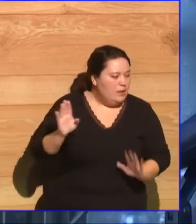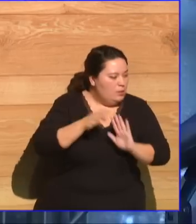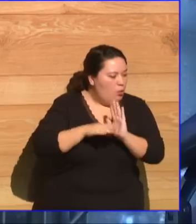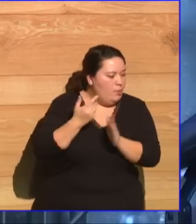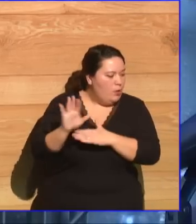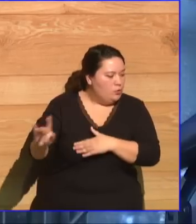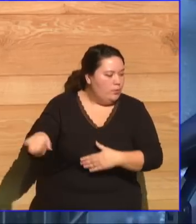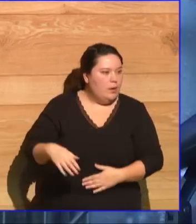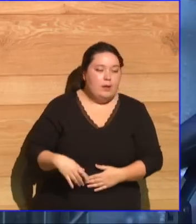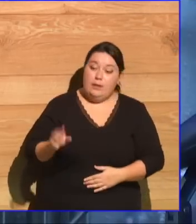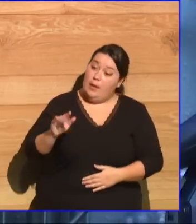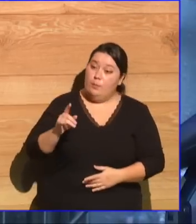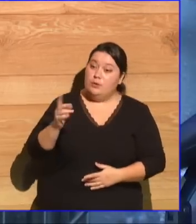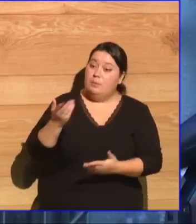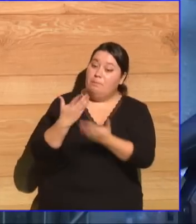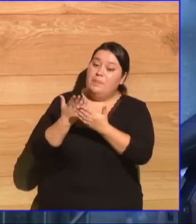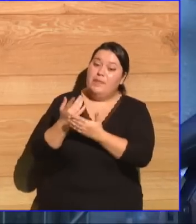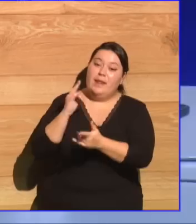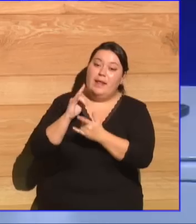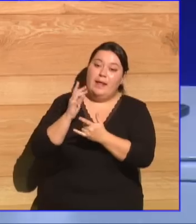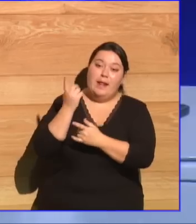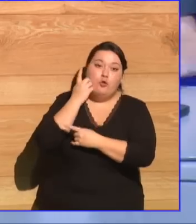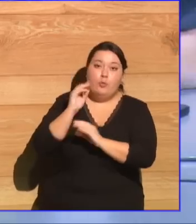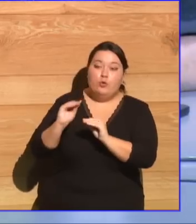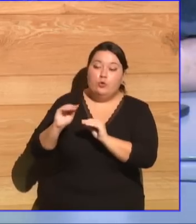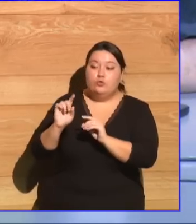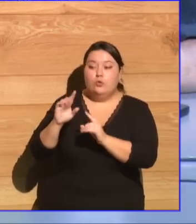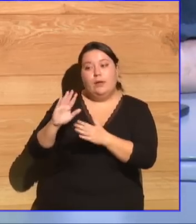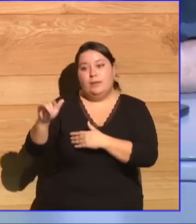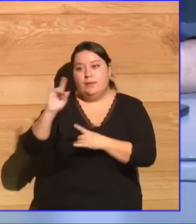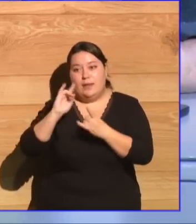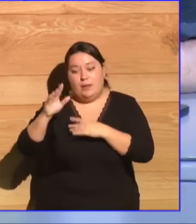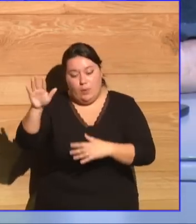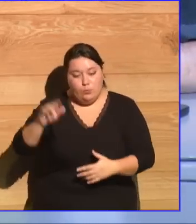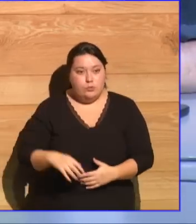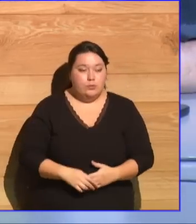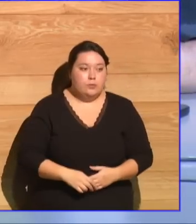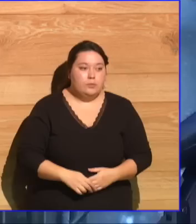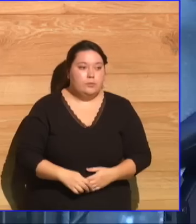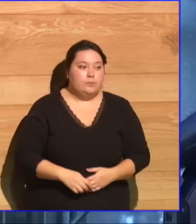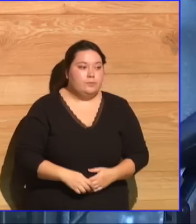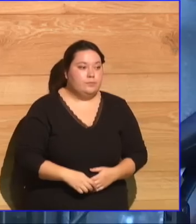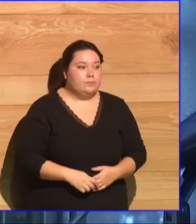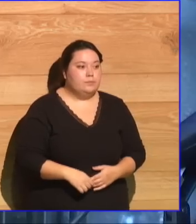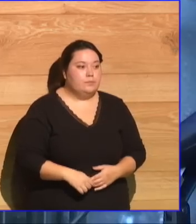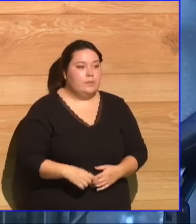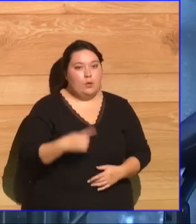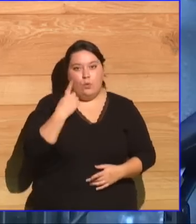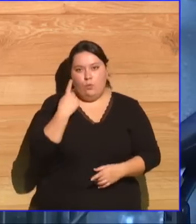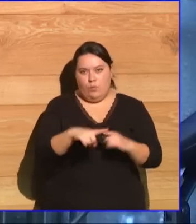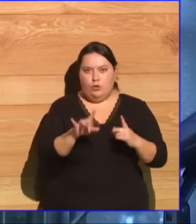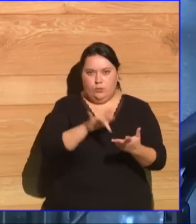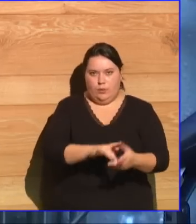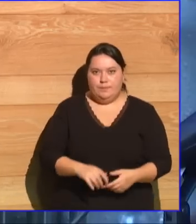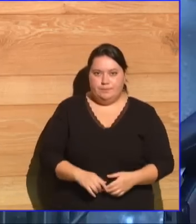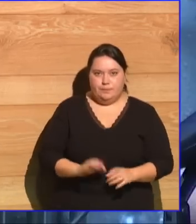dale, Juan? pídele el teléfono y dile que ya le Bueno, llamaremos. sí, nos vas a dejar, y te miramos. Qué buena es Hook, ¿eh? Me pasa una cosa con esa película,